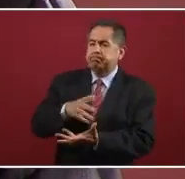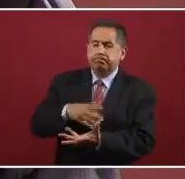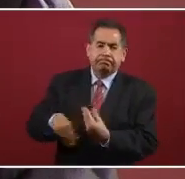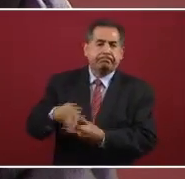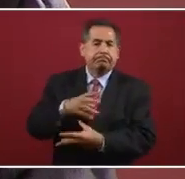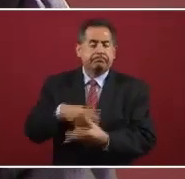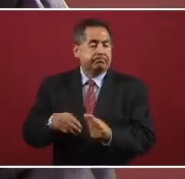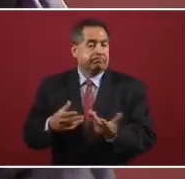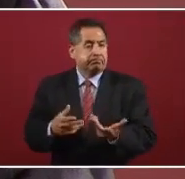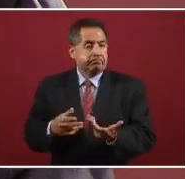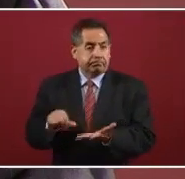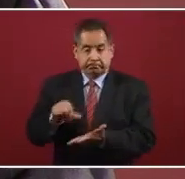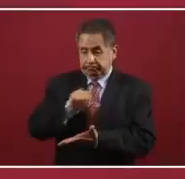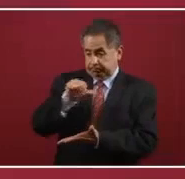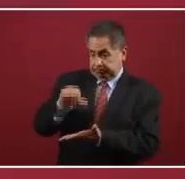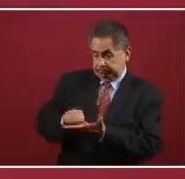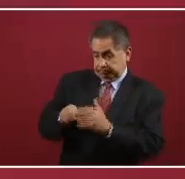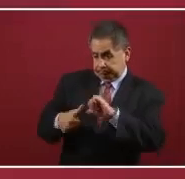en países de Centroamérica.